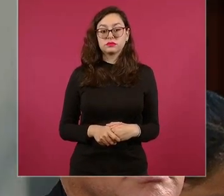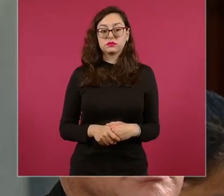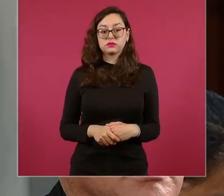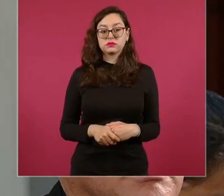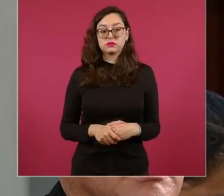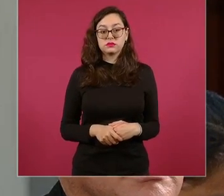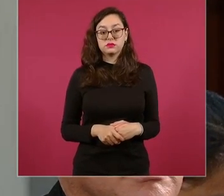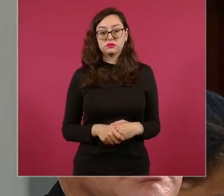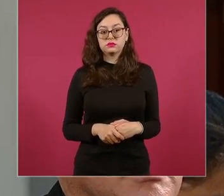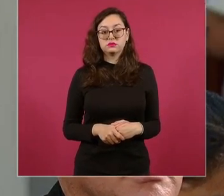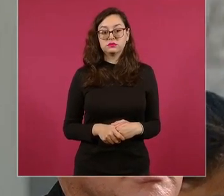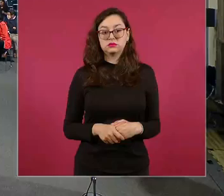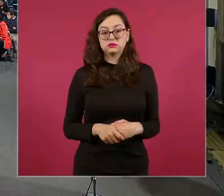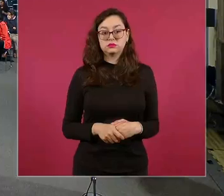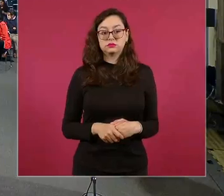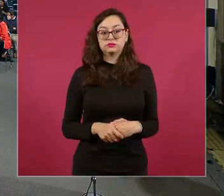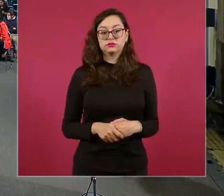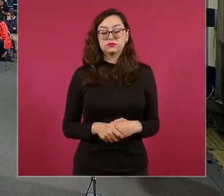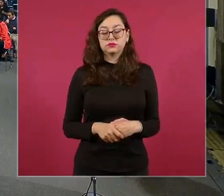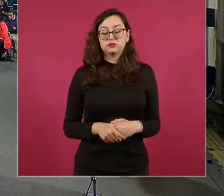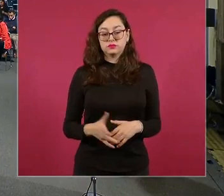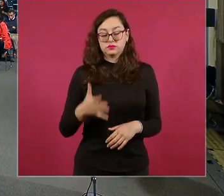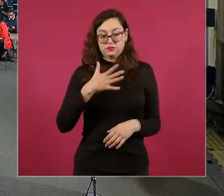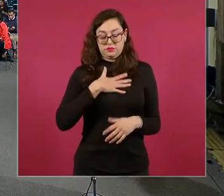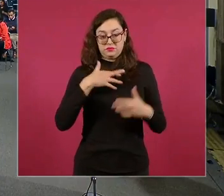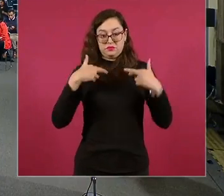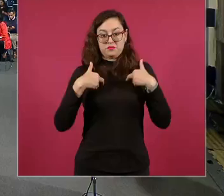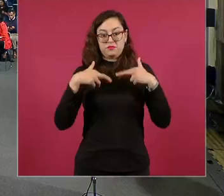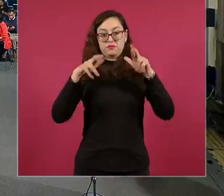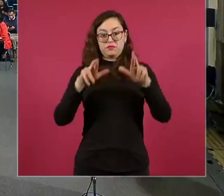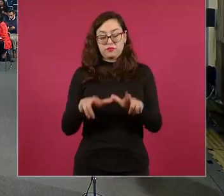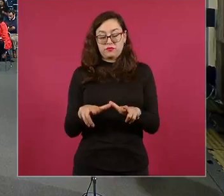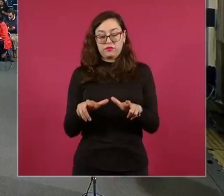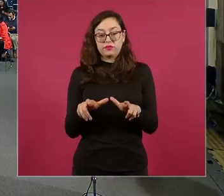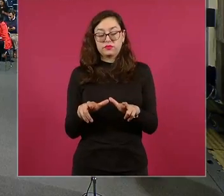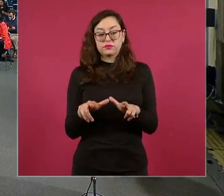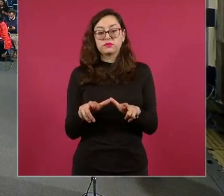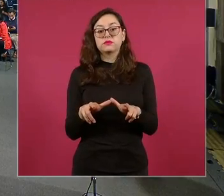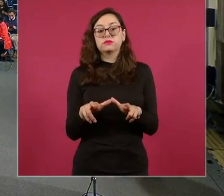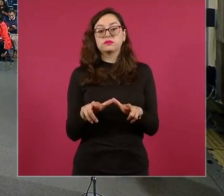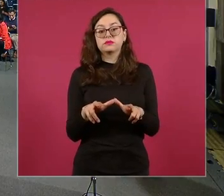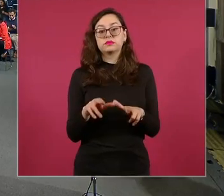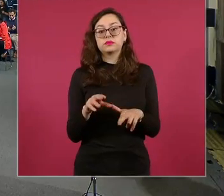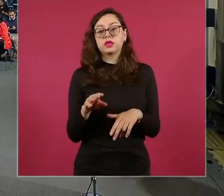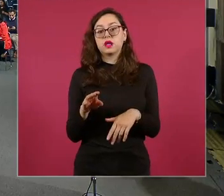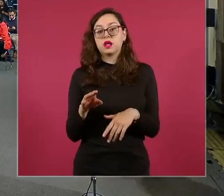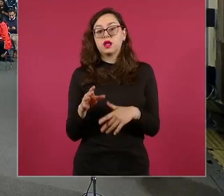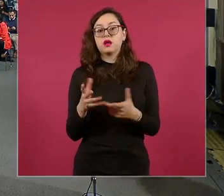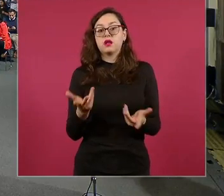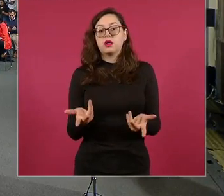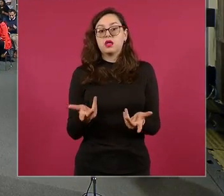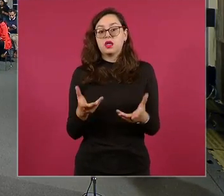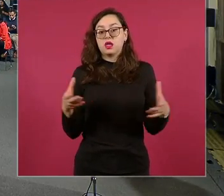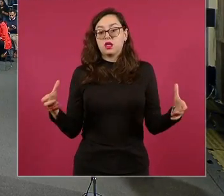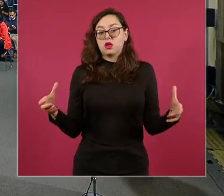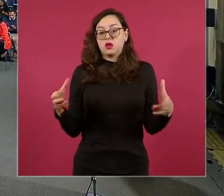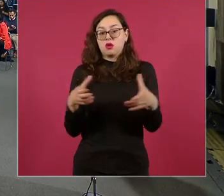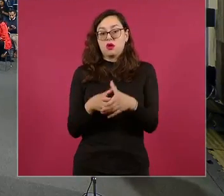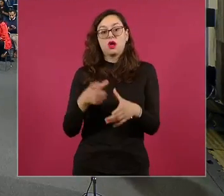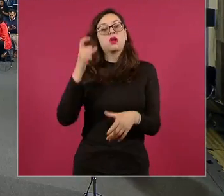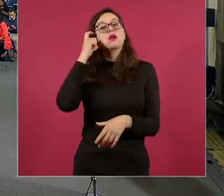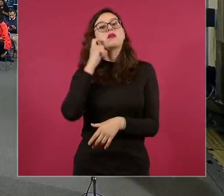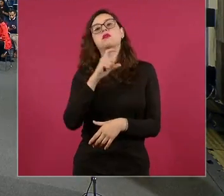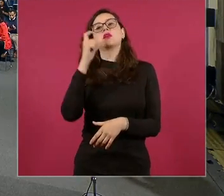aquí en el carácter de representante actual la Bermeja Unidad y Prosperidad por Guerrero